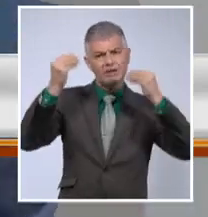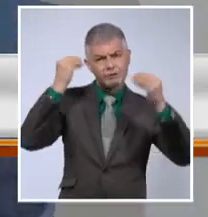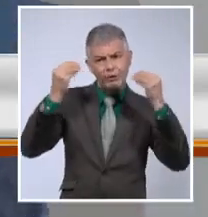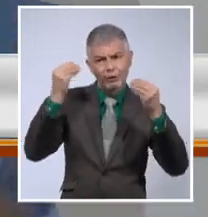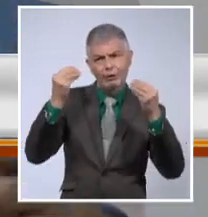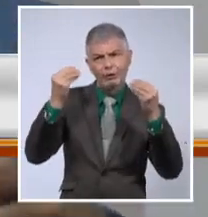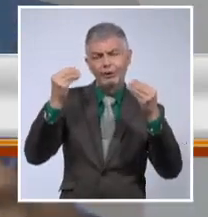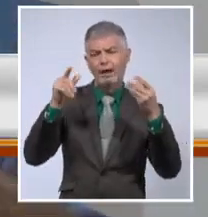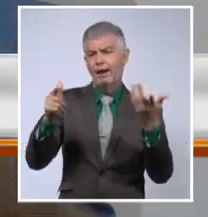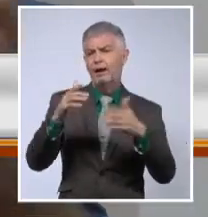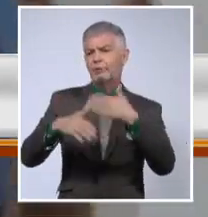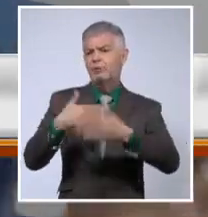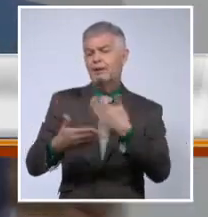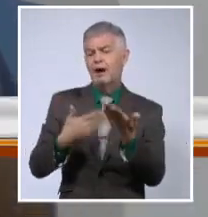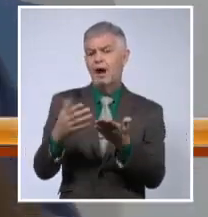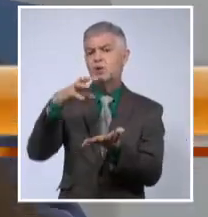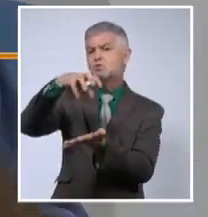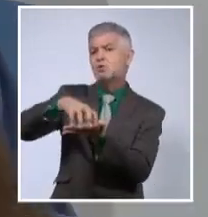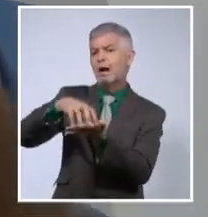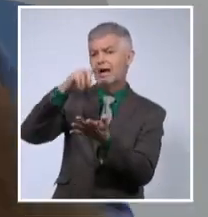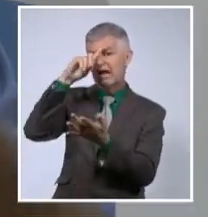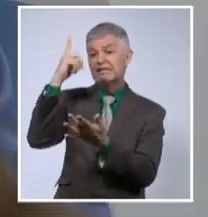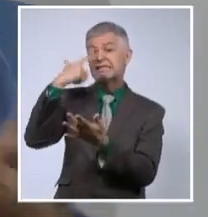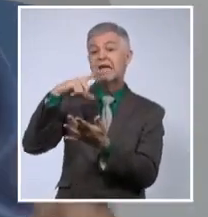en San Isidro y con las personas